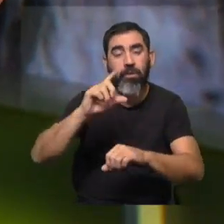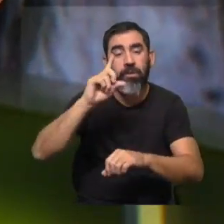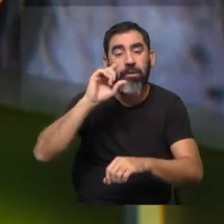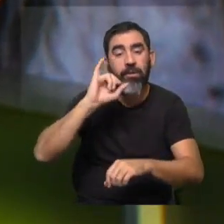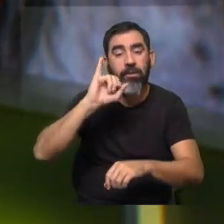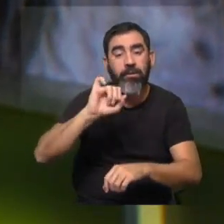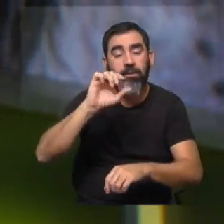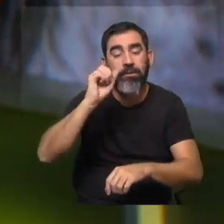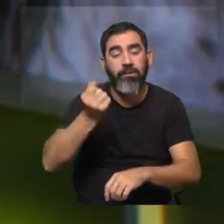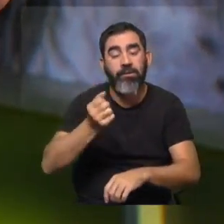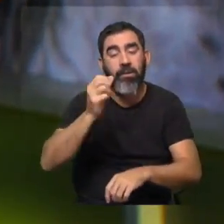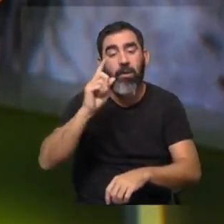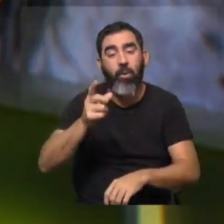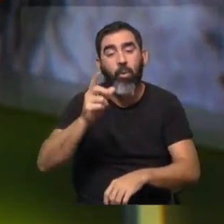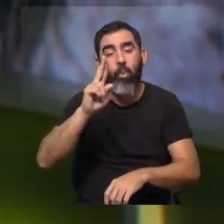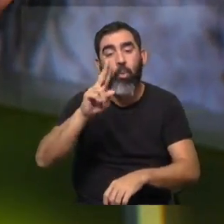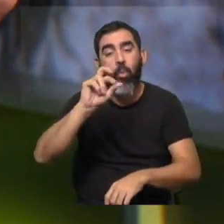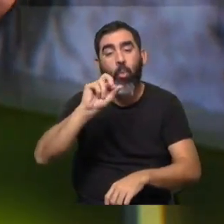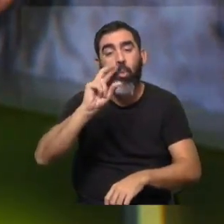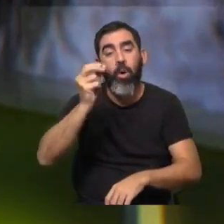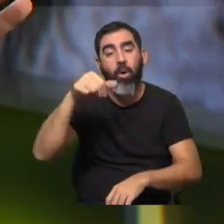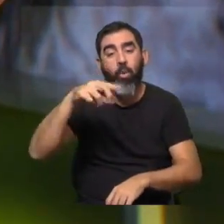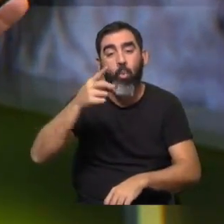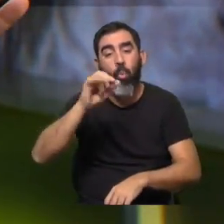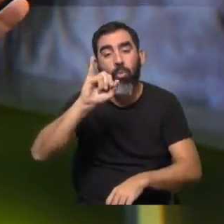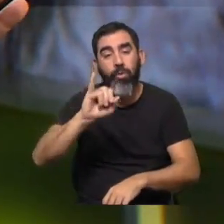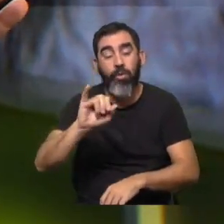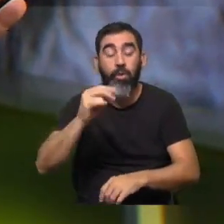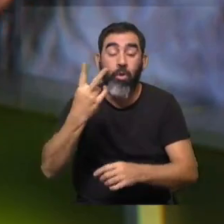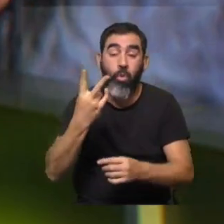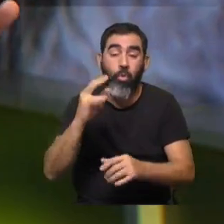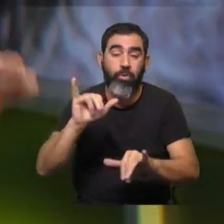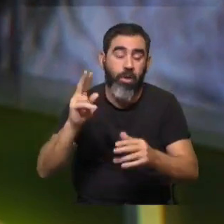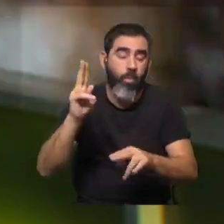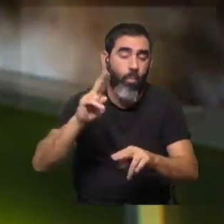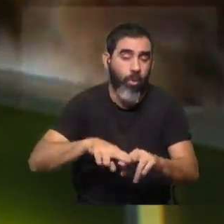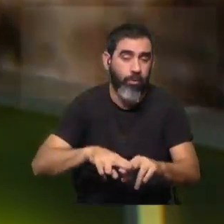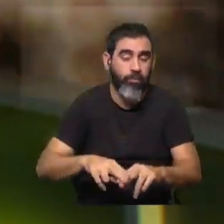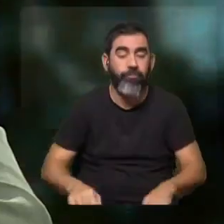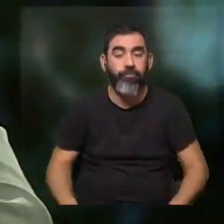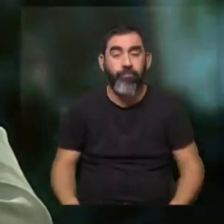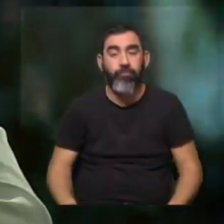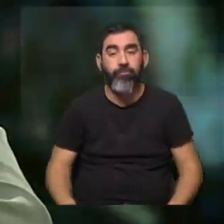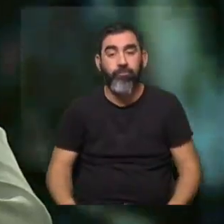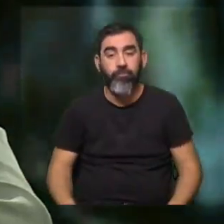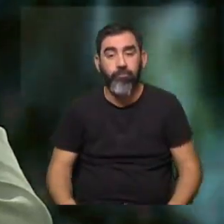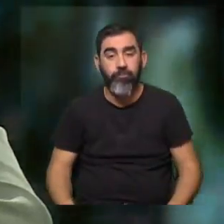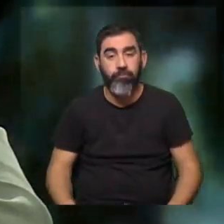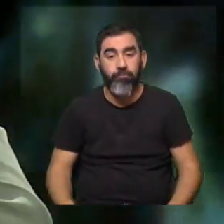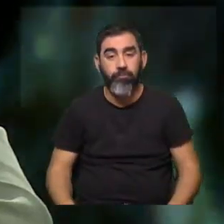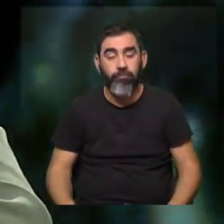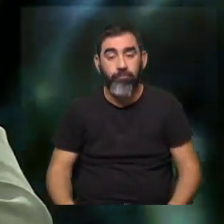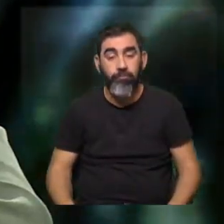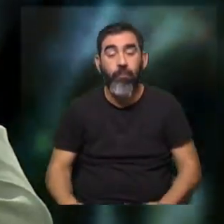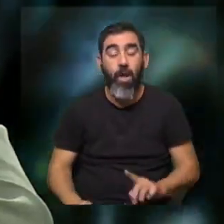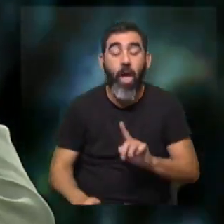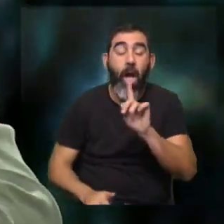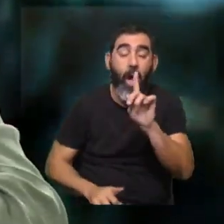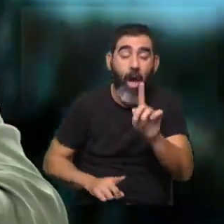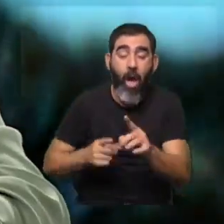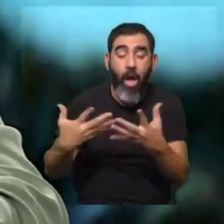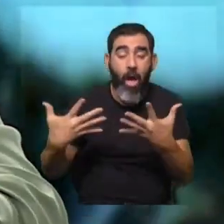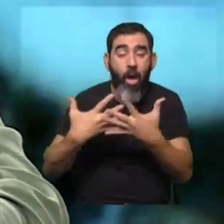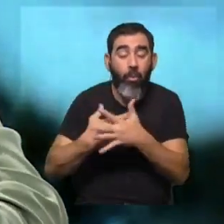Sí. Y lamentablemente de las 3 veces que lo vimos, 2 ya estaba muerto. ¿Es así? Exacto. Y posiblemente alguno que otro también esté sufriendo de esto mismo